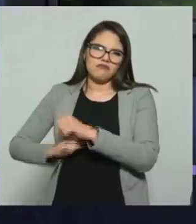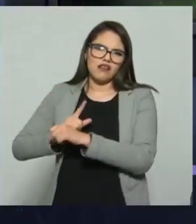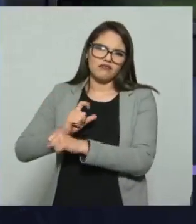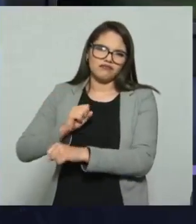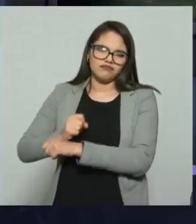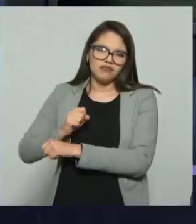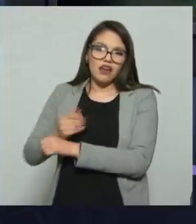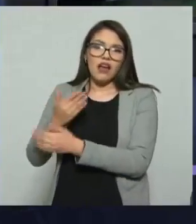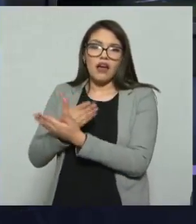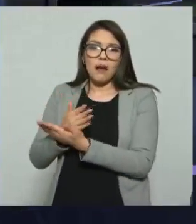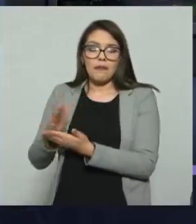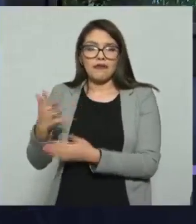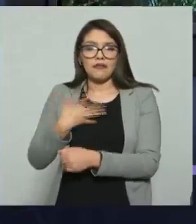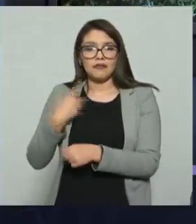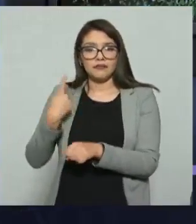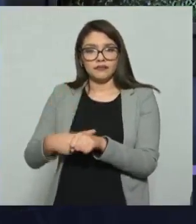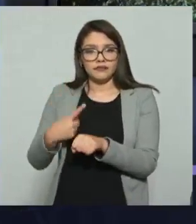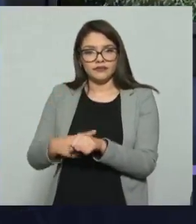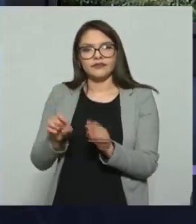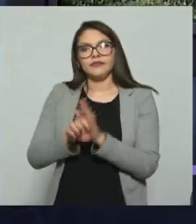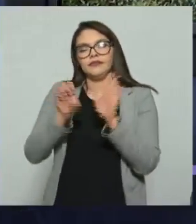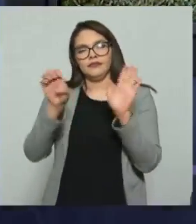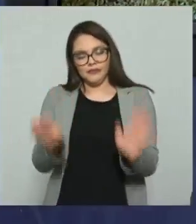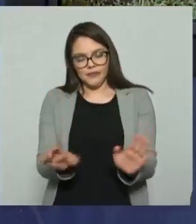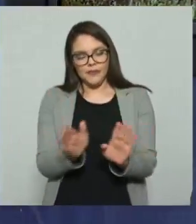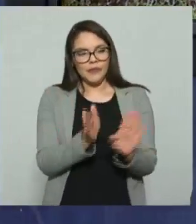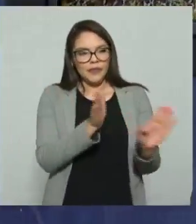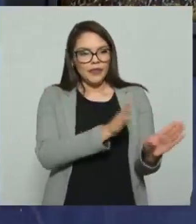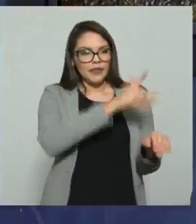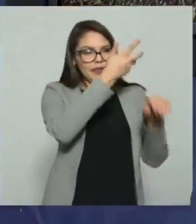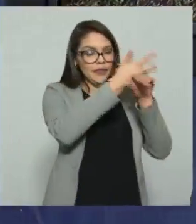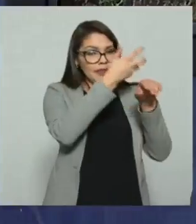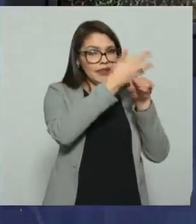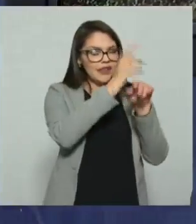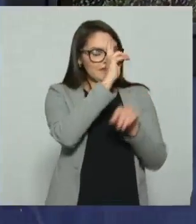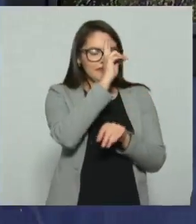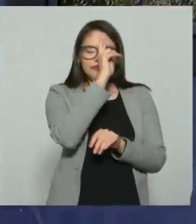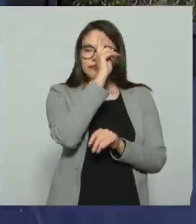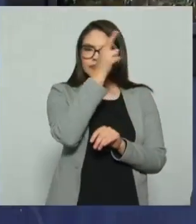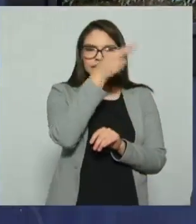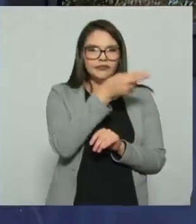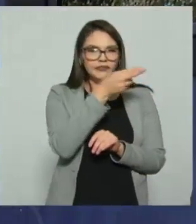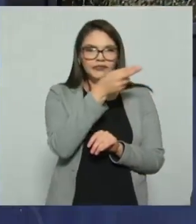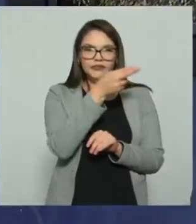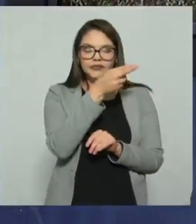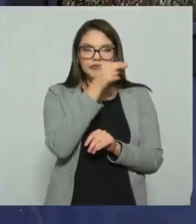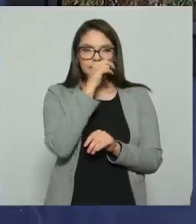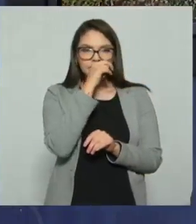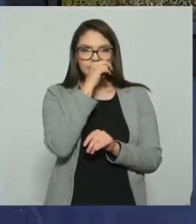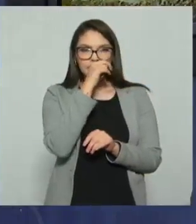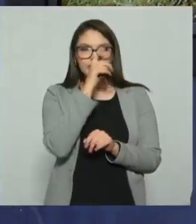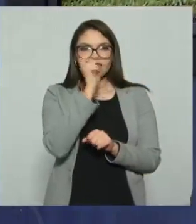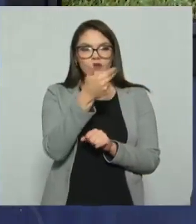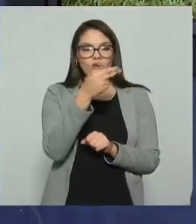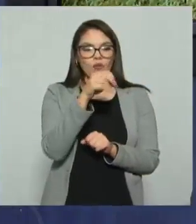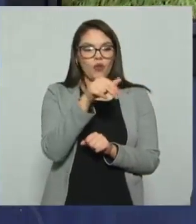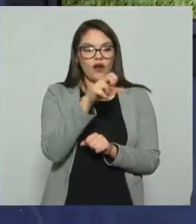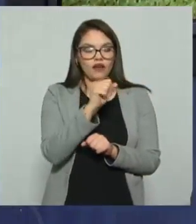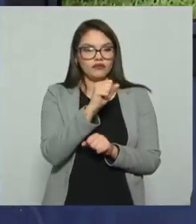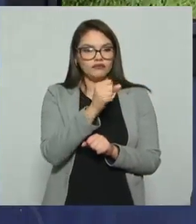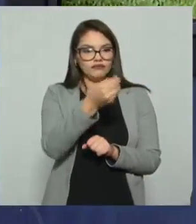están causando. Ahorita hablando de esto, por ejemplo, en Estados Unidos se prohibió el consumo, el administro de hormona de crecimiento a